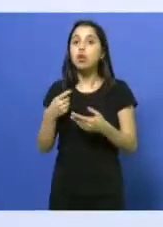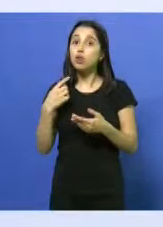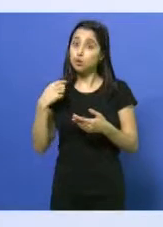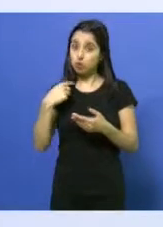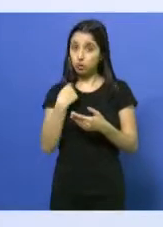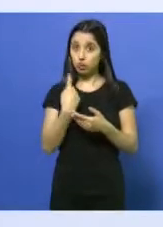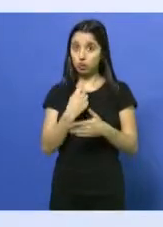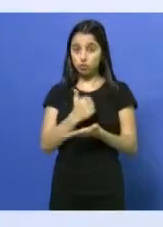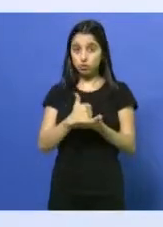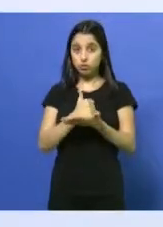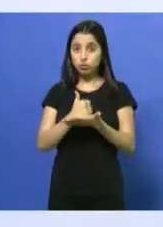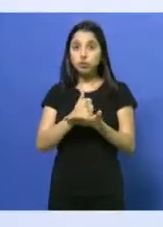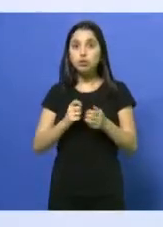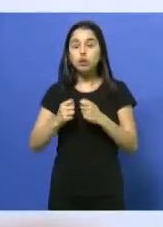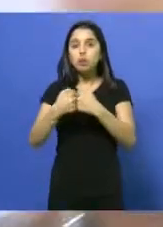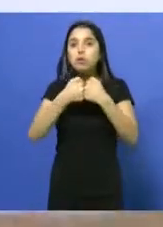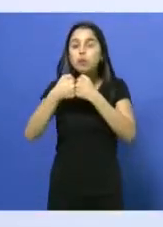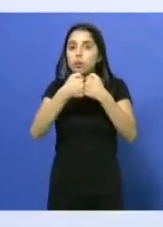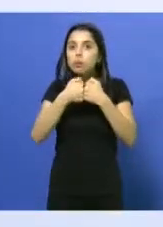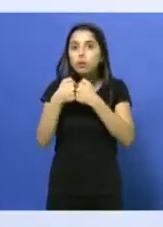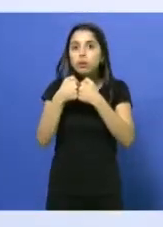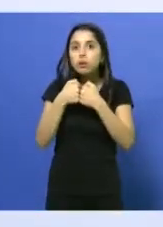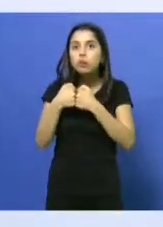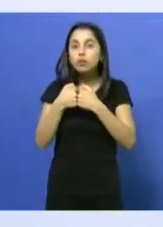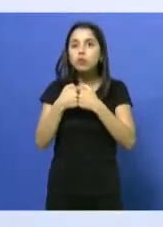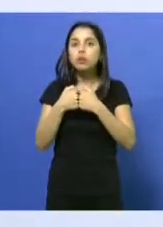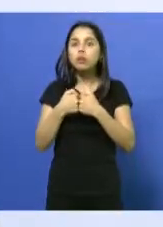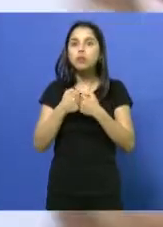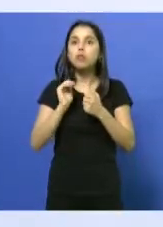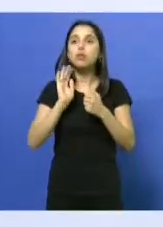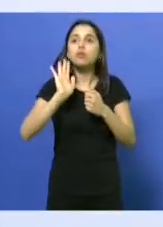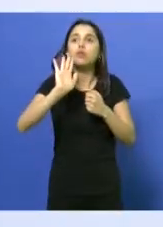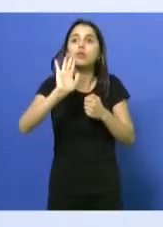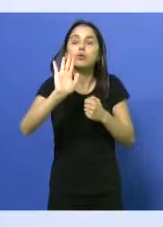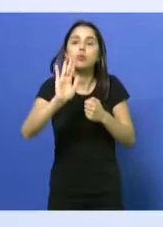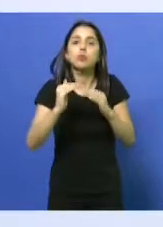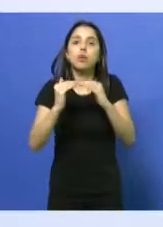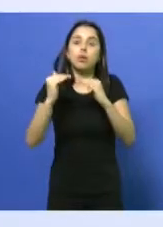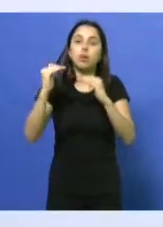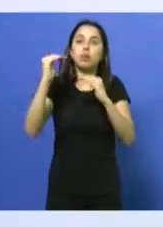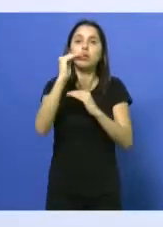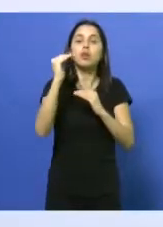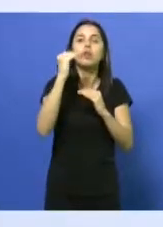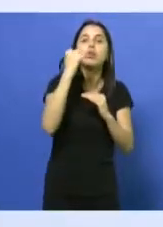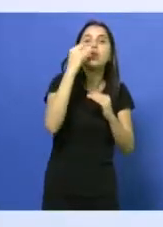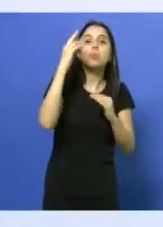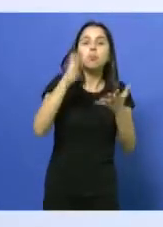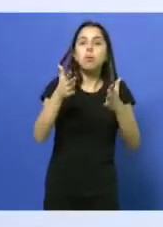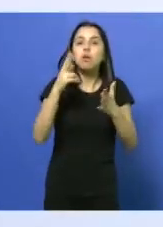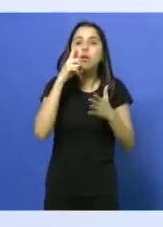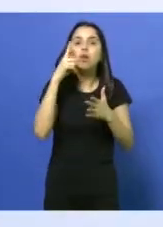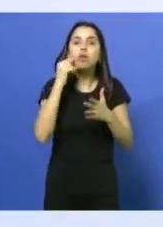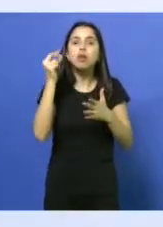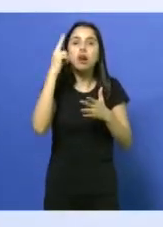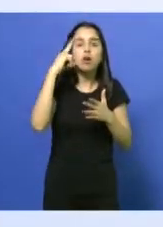nosotros. Después que logramos la negociación, nos van a dar el aumento que lo vamos a cobrar los 90-120 días. Entonces hay un